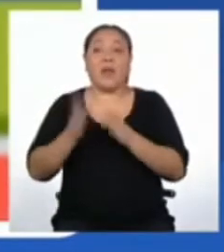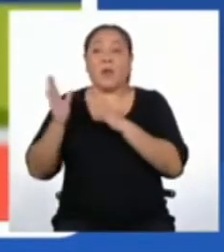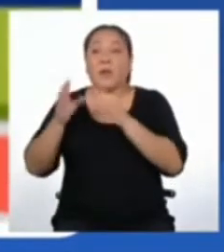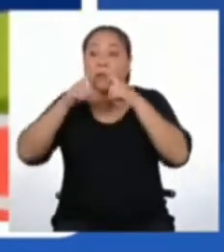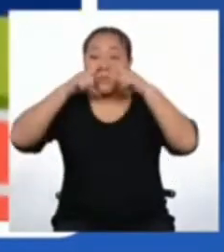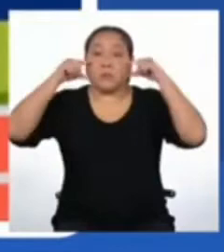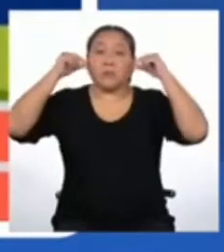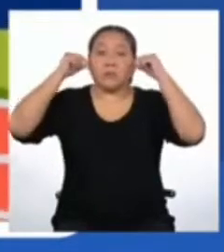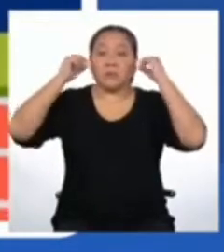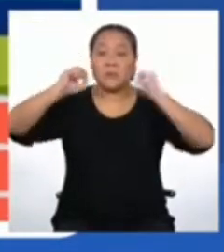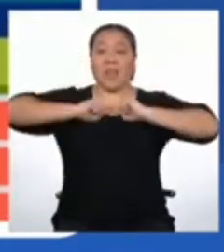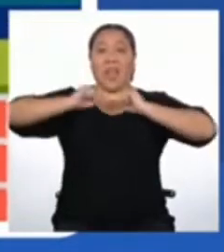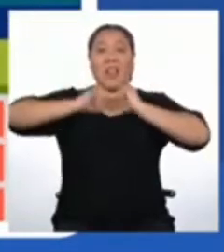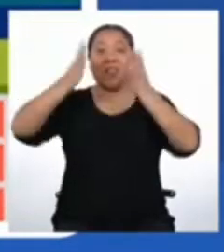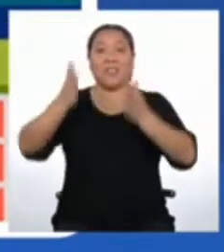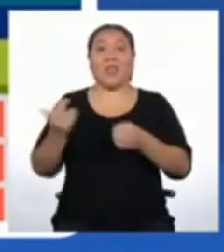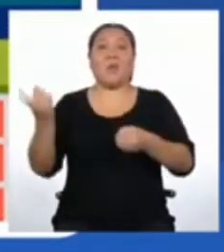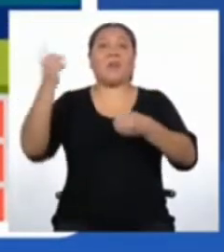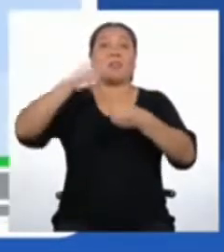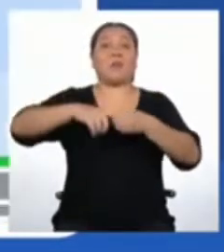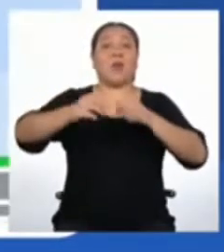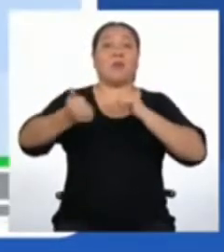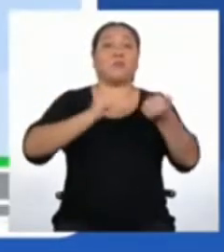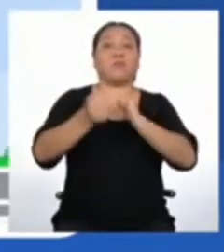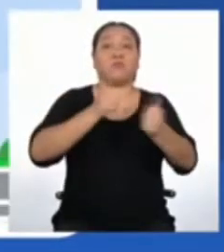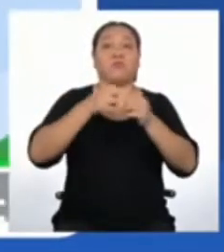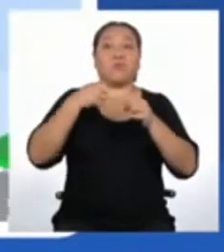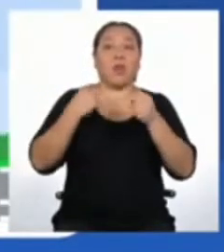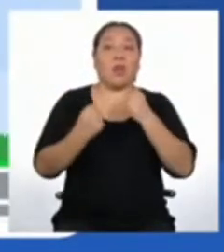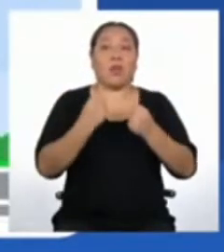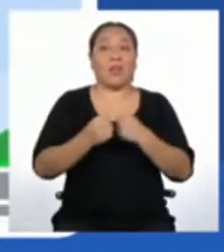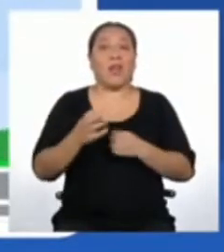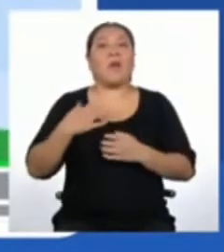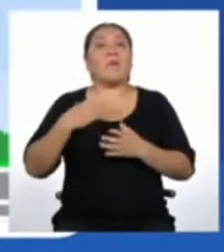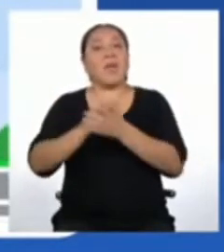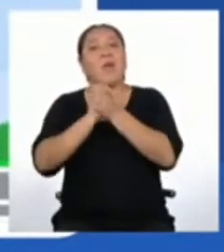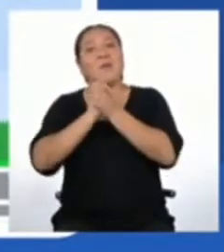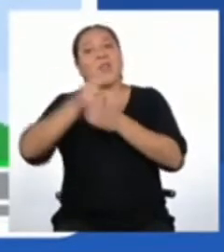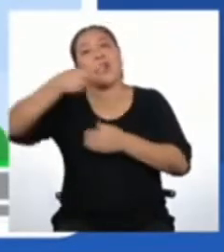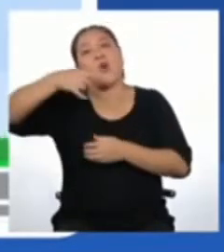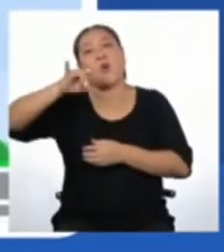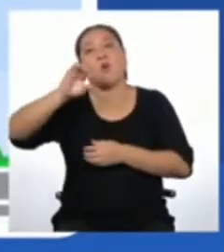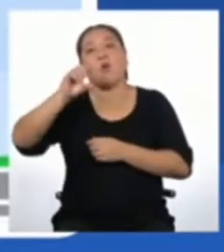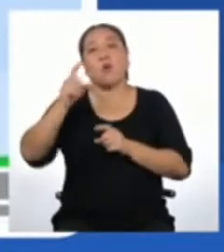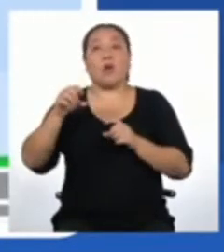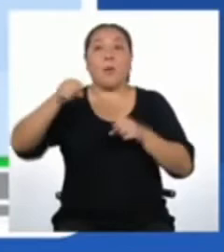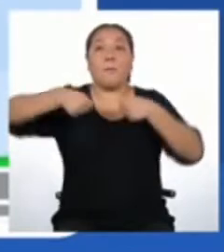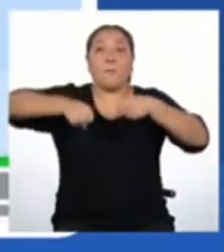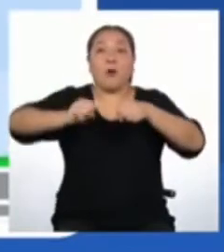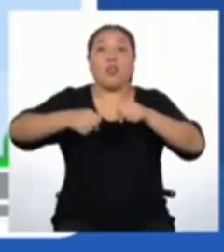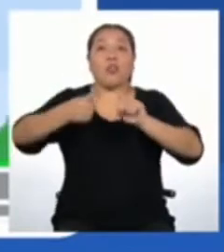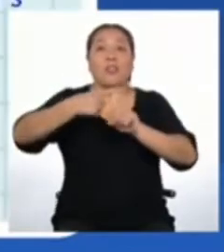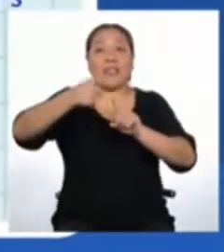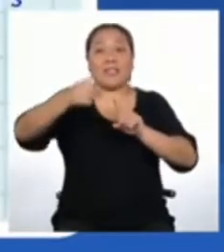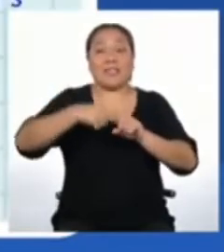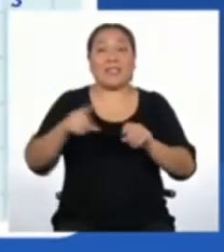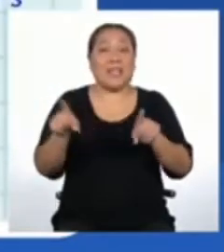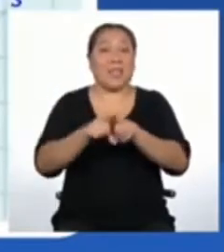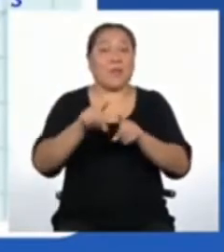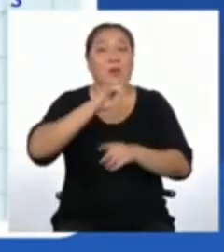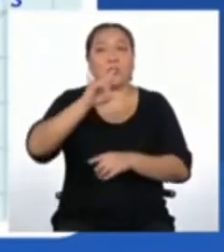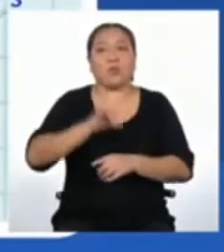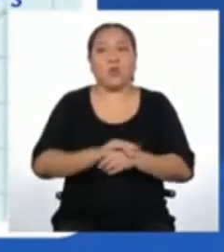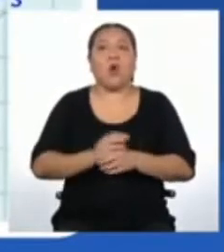al atleta que quería participar en una maratón y a mi amigo Hugo, el mototaxista. Incluso las hemos usado para calcular